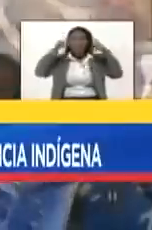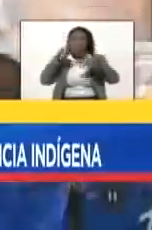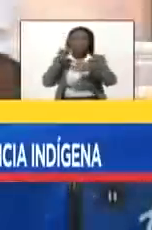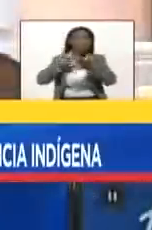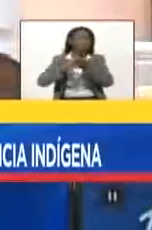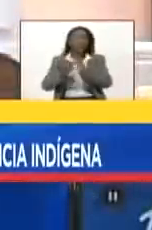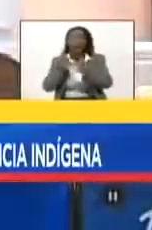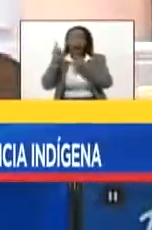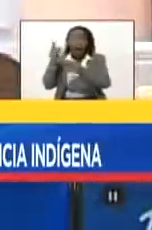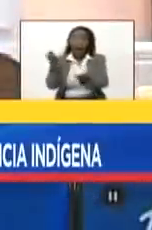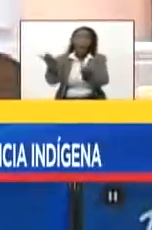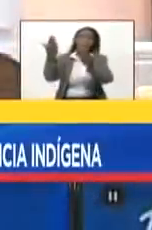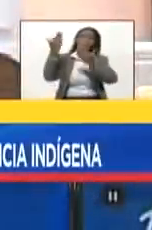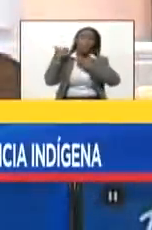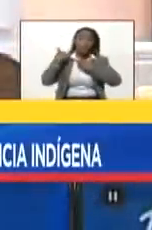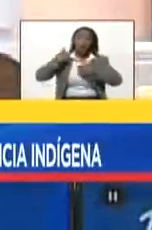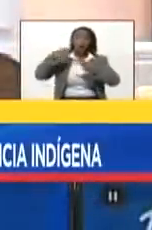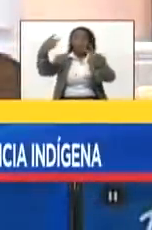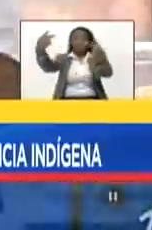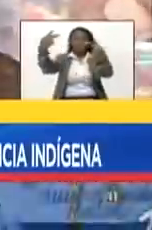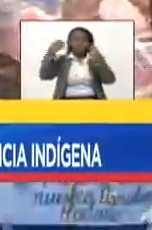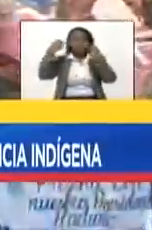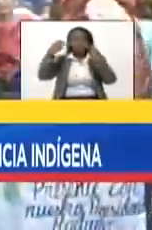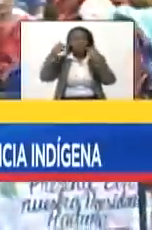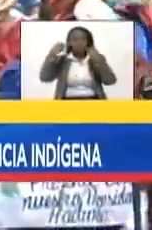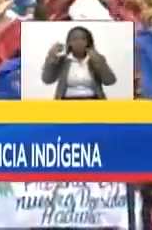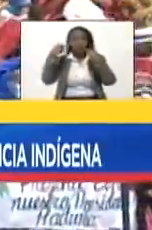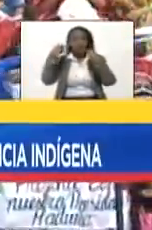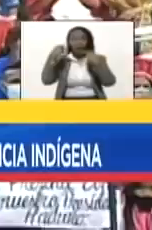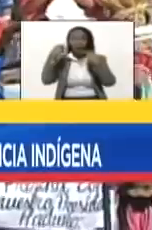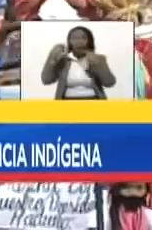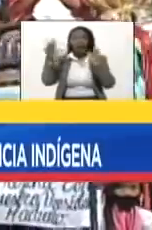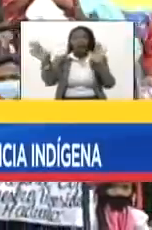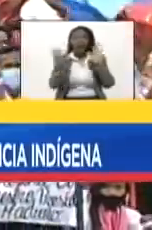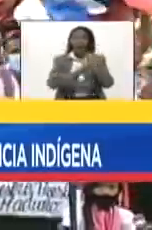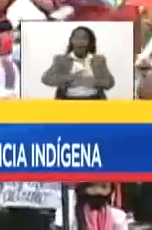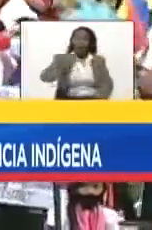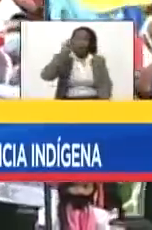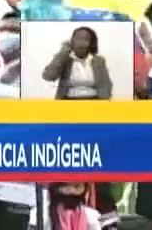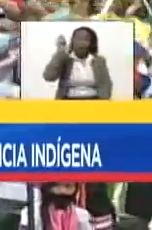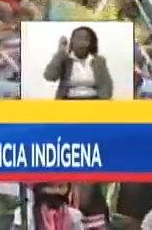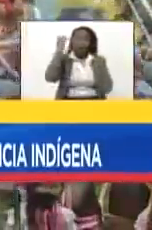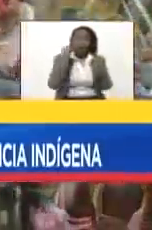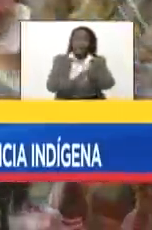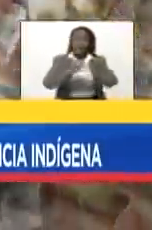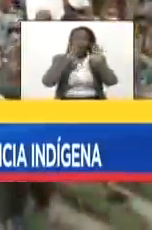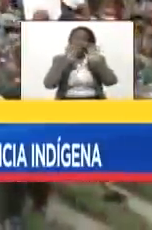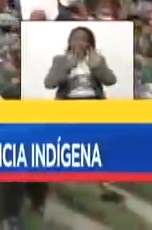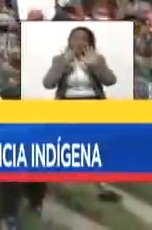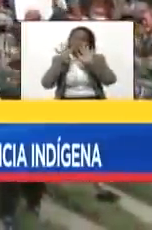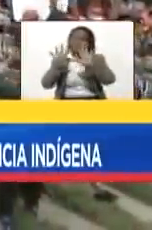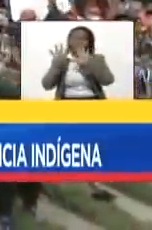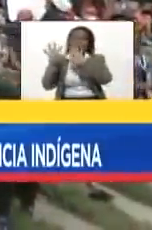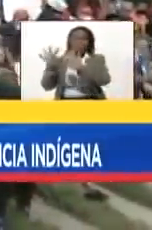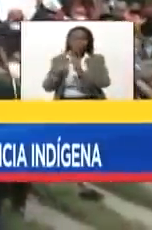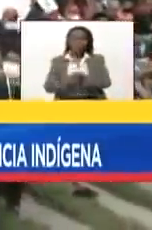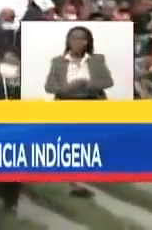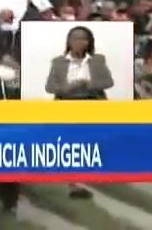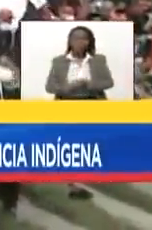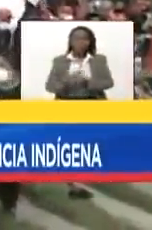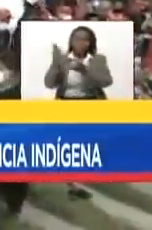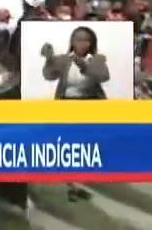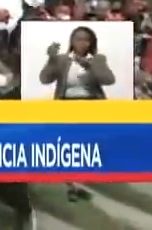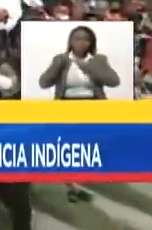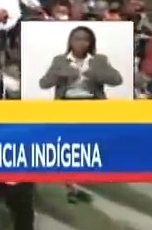Chávez nos ayudó a visibilizarnos en la Constitución de 1999. Nos dio